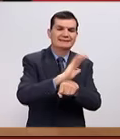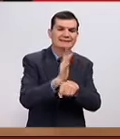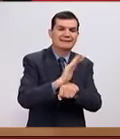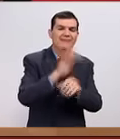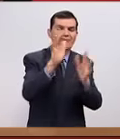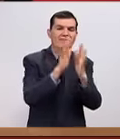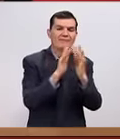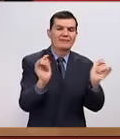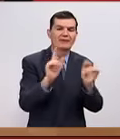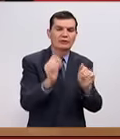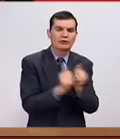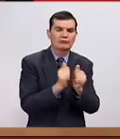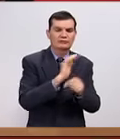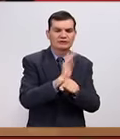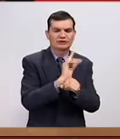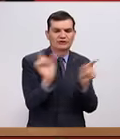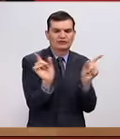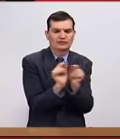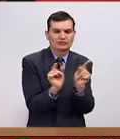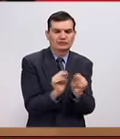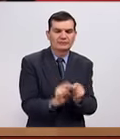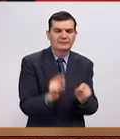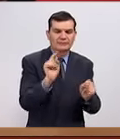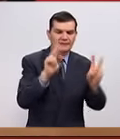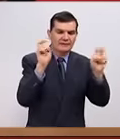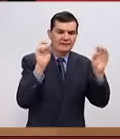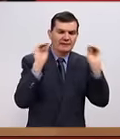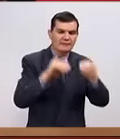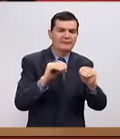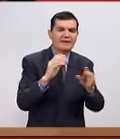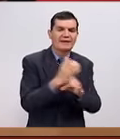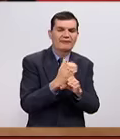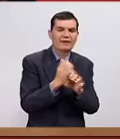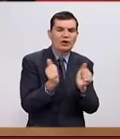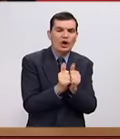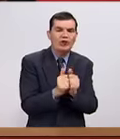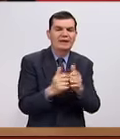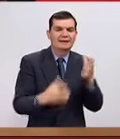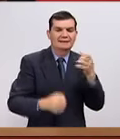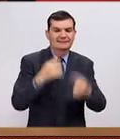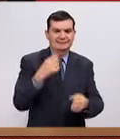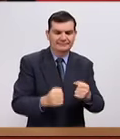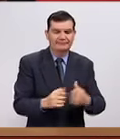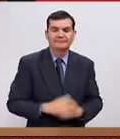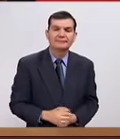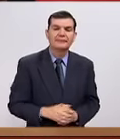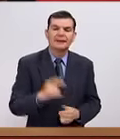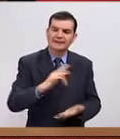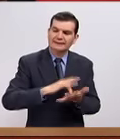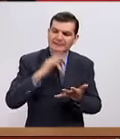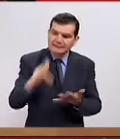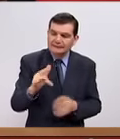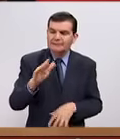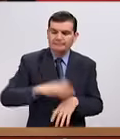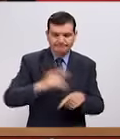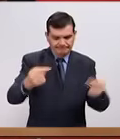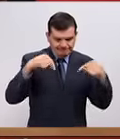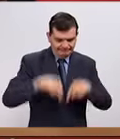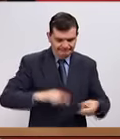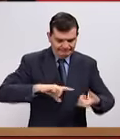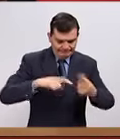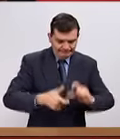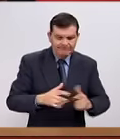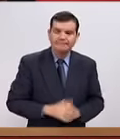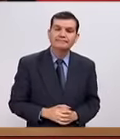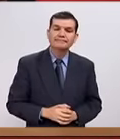en Francia con un cortometraje que han titulado café con leche gracias primero que nada por estar aquí en México al día